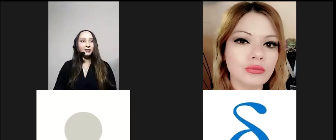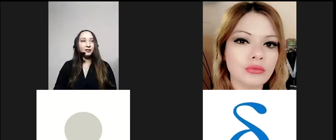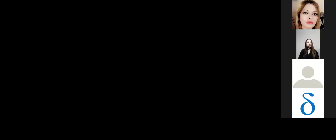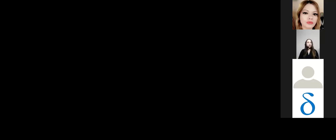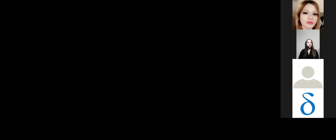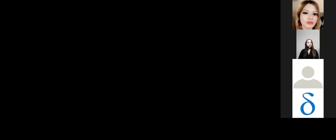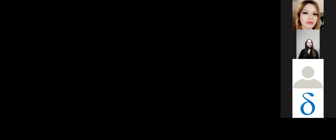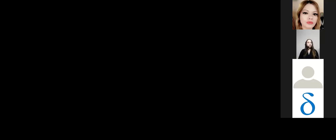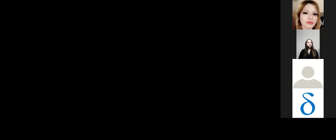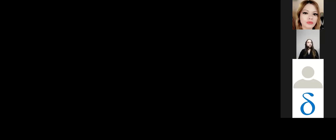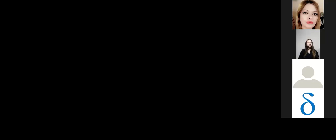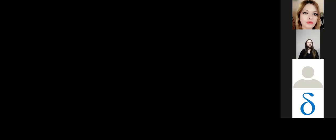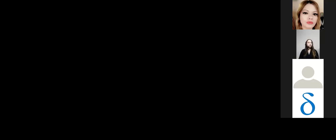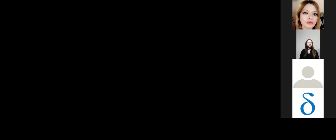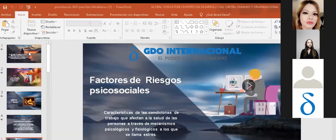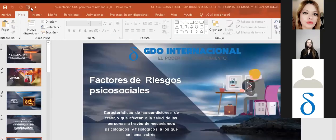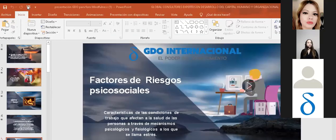Enseguida proyectamos.